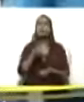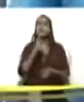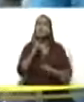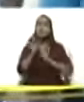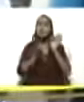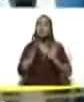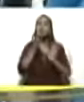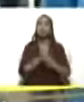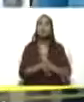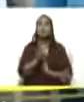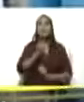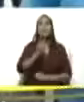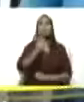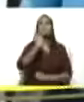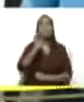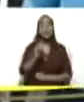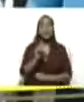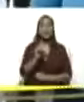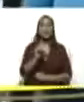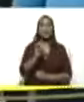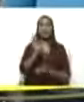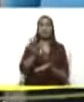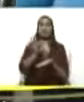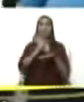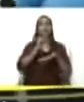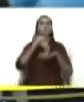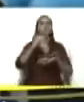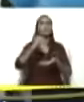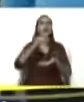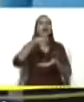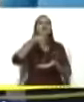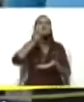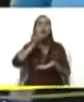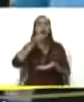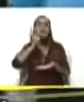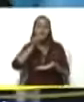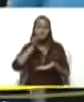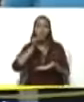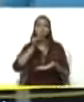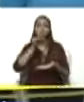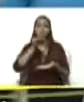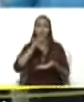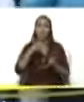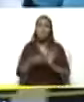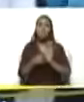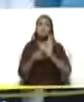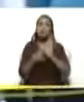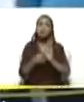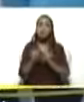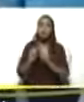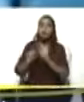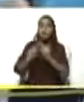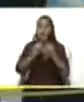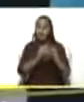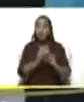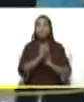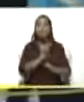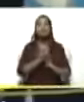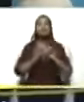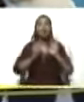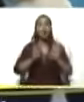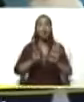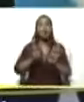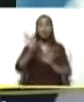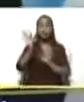quintales de café por hectárea. Este espacio cuenta con una selección rigurosa de muestras de café, con 28 elegidas para